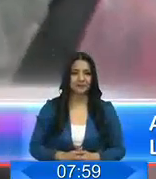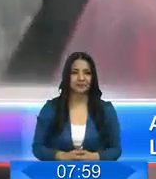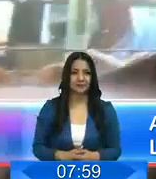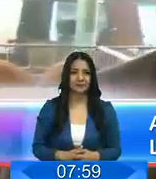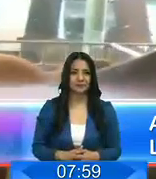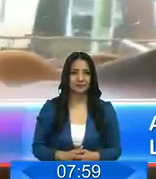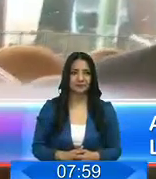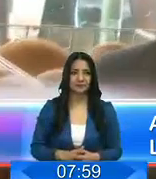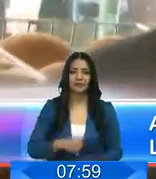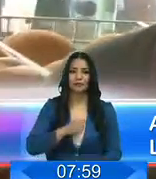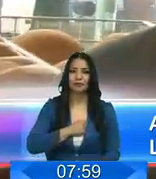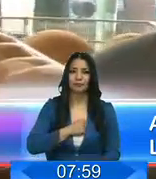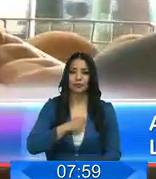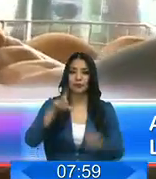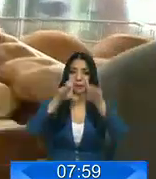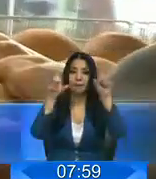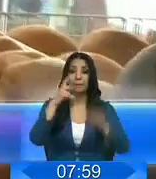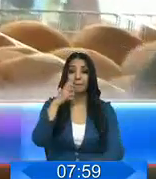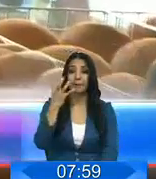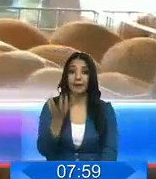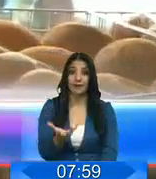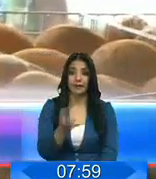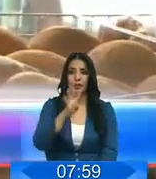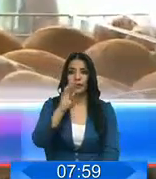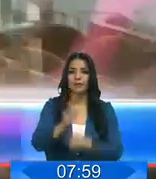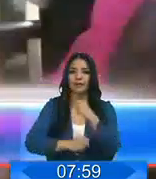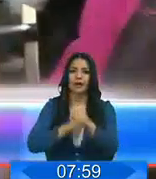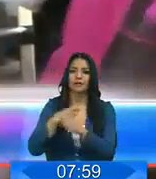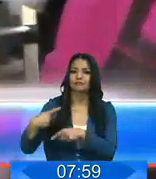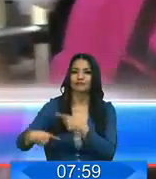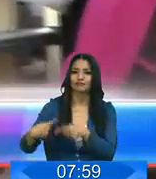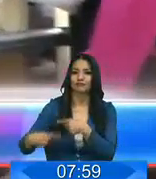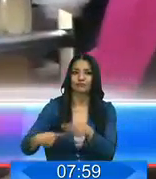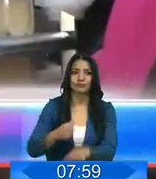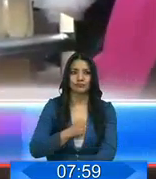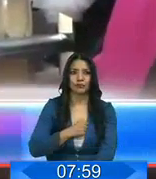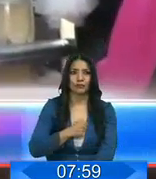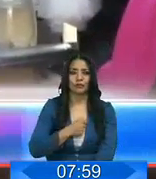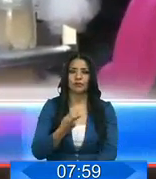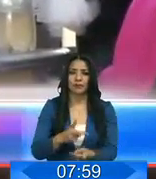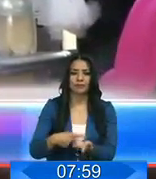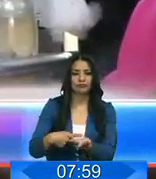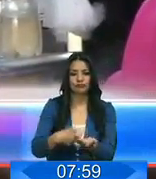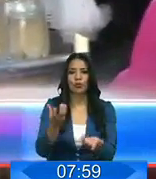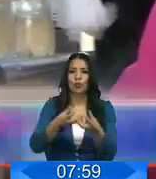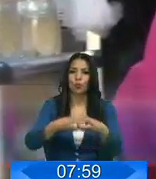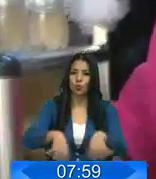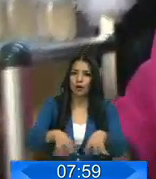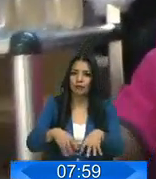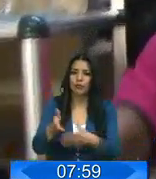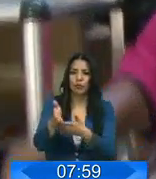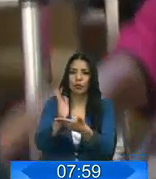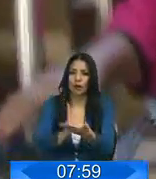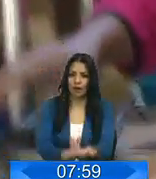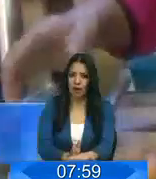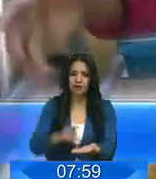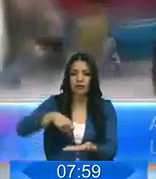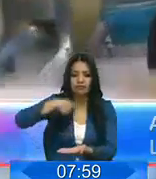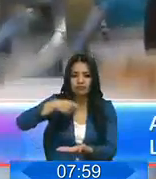Nosotros somos una panadería, tenemos 40 años de tradición. Tortillita, chorizo, huevo, aguacate. Y